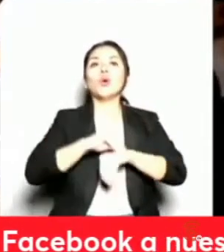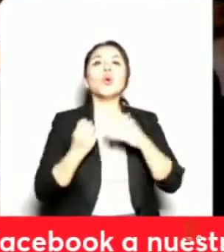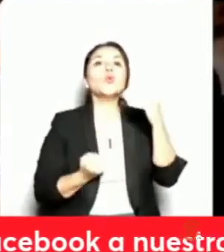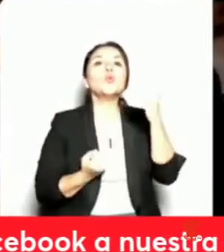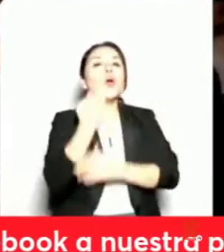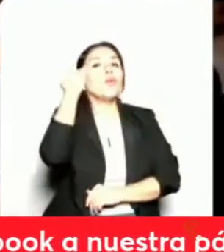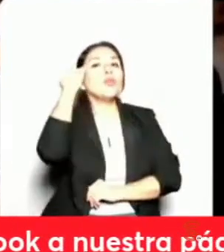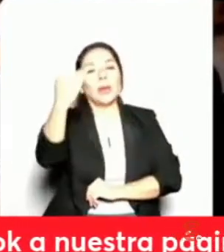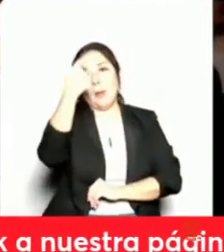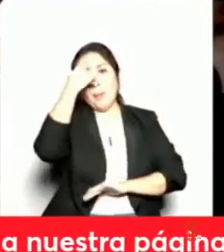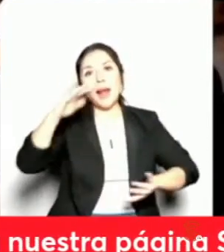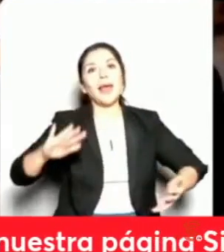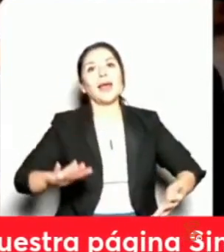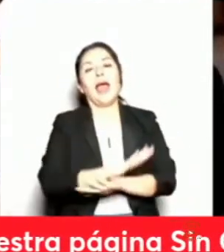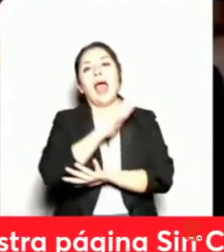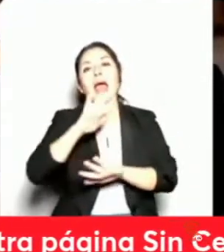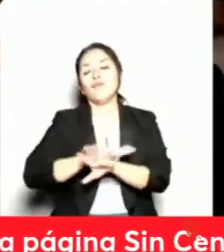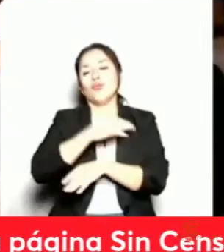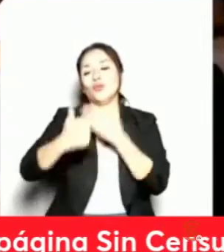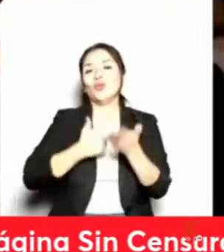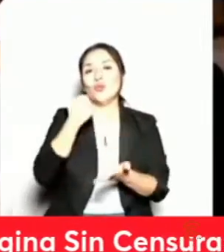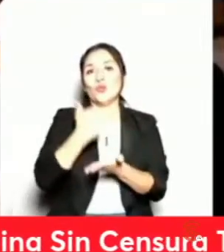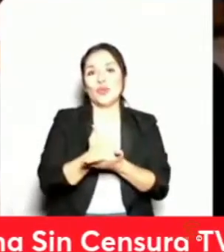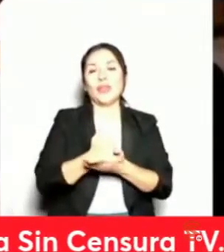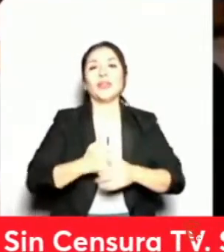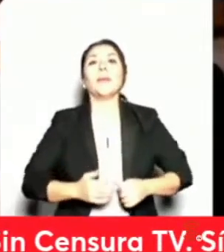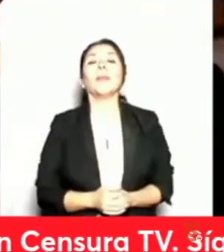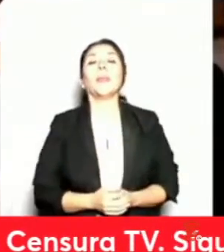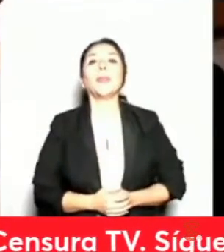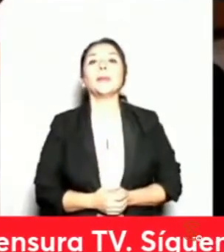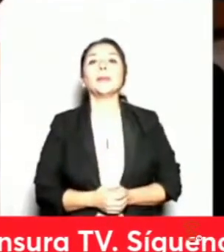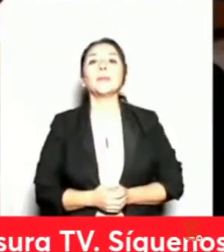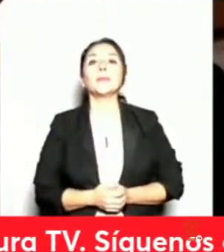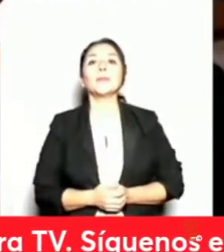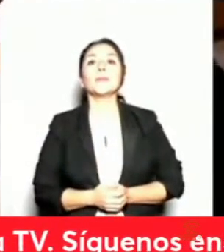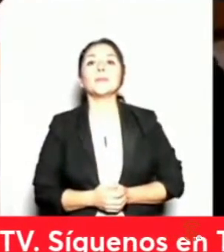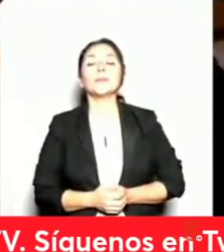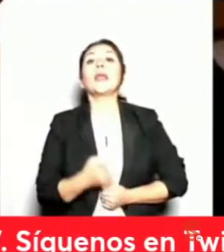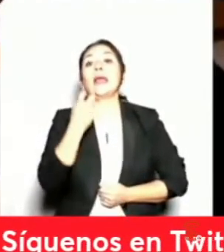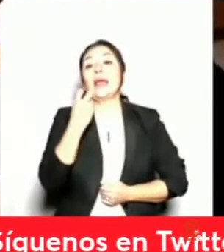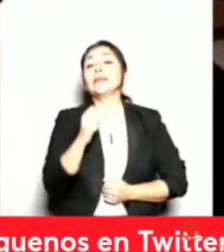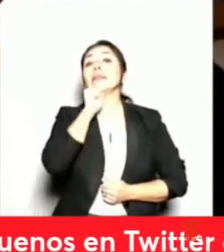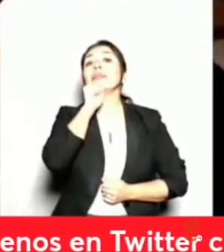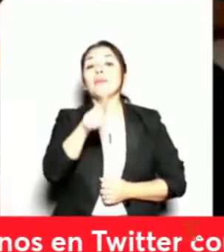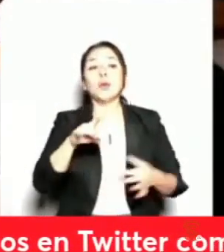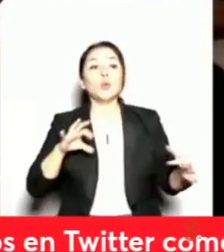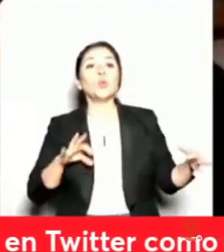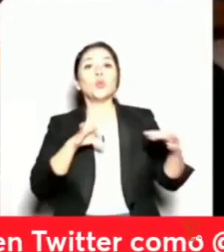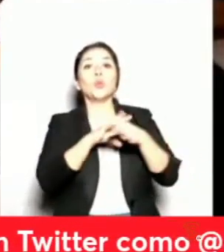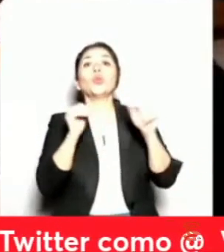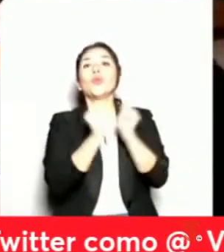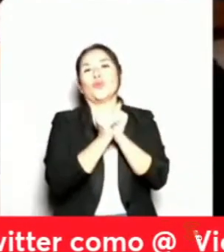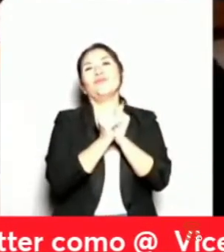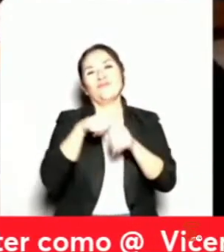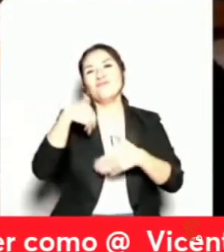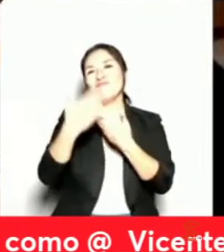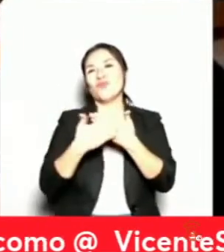ciclo de transformación para la ciudad. Y coordinados con la